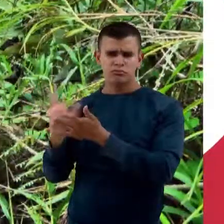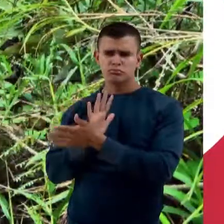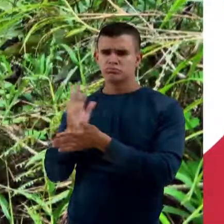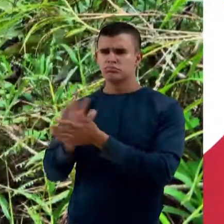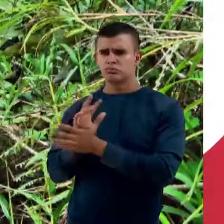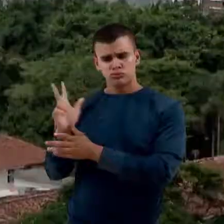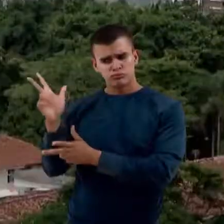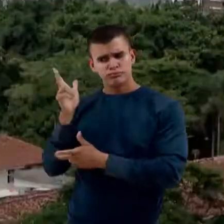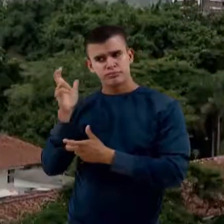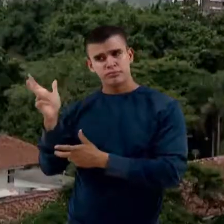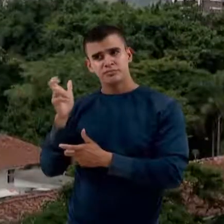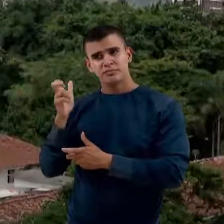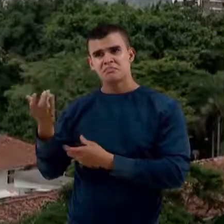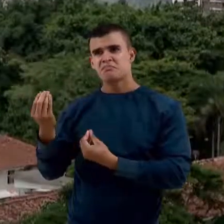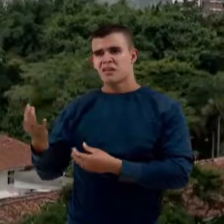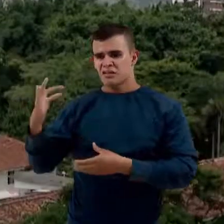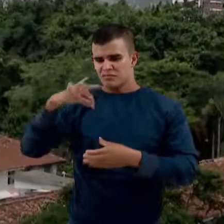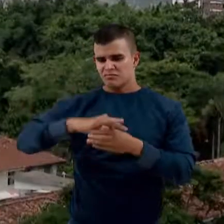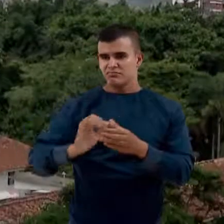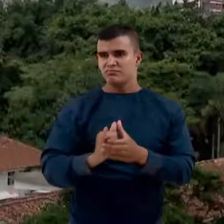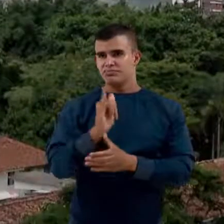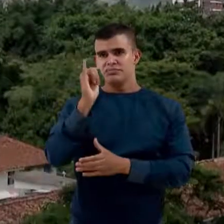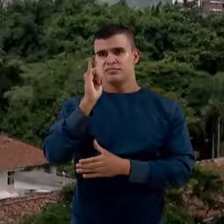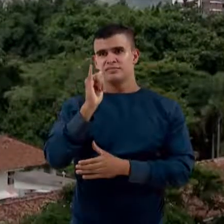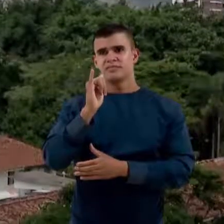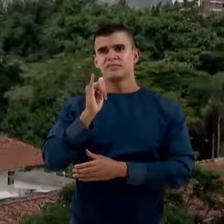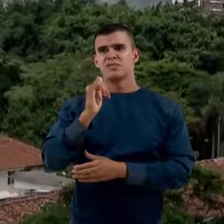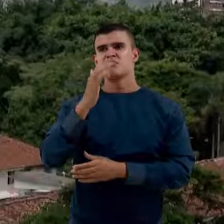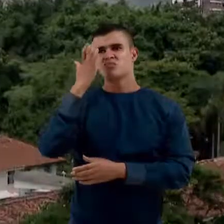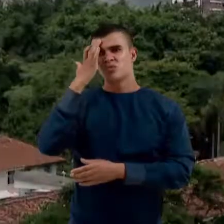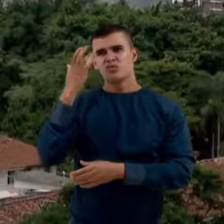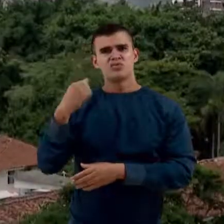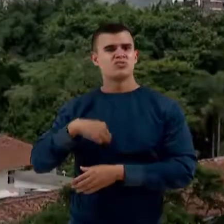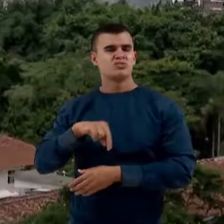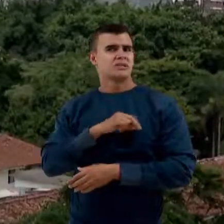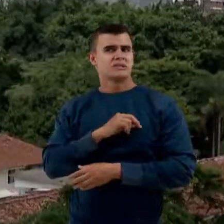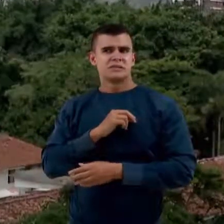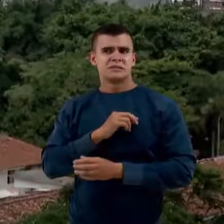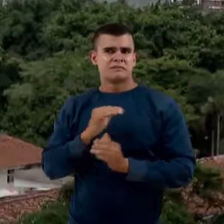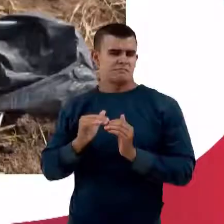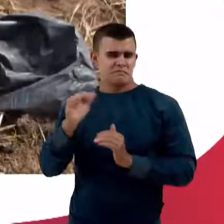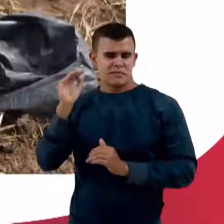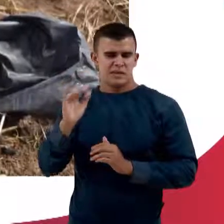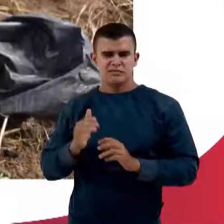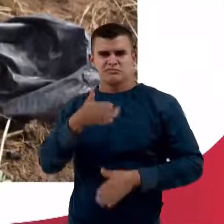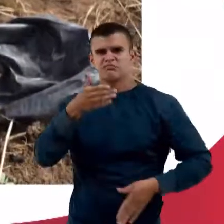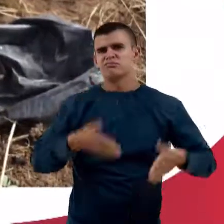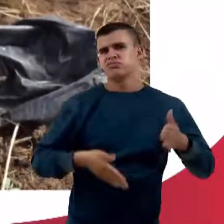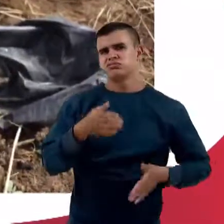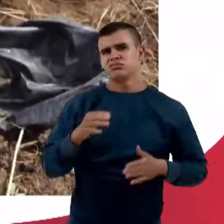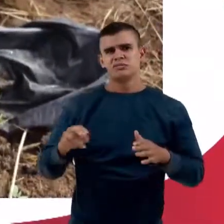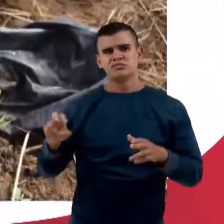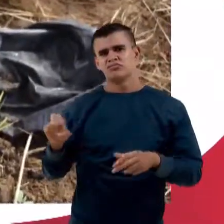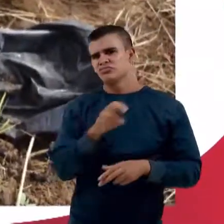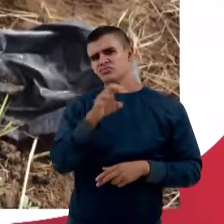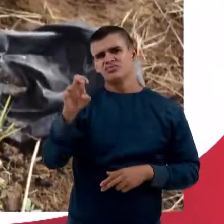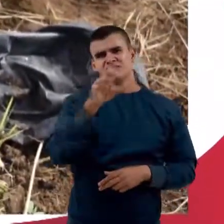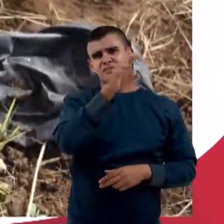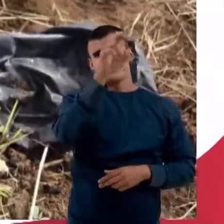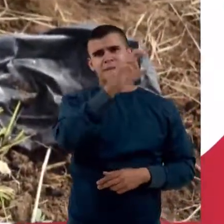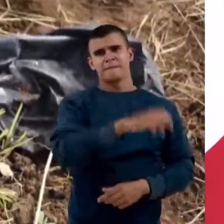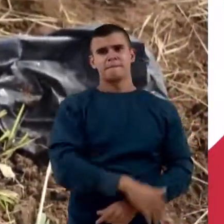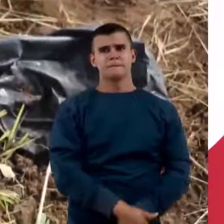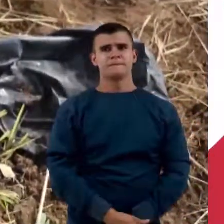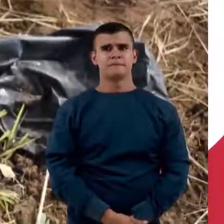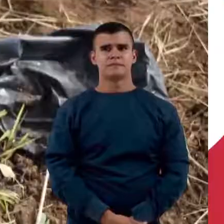esos senderos. Con un grupo de compañeros de la empresa, ellos han estado haciendo actividades fuera de trabajo, apoyadas por